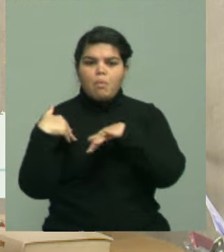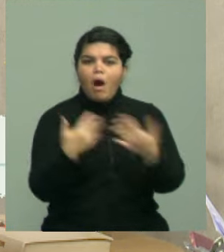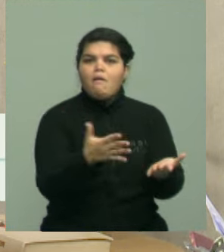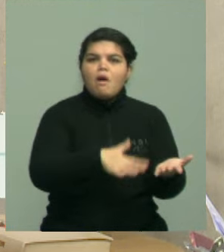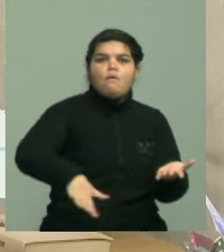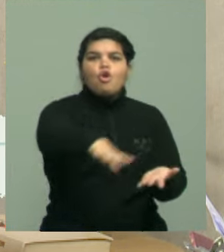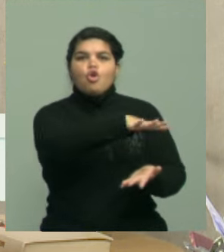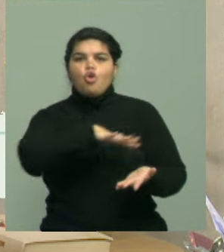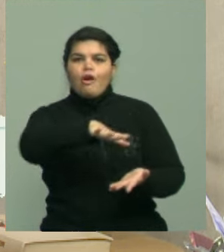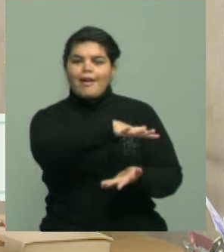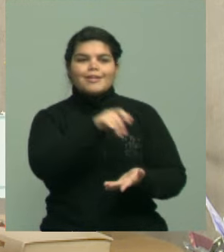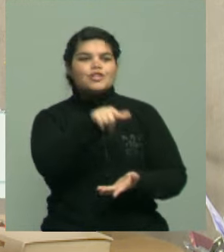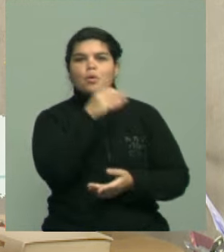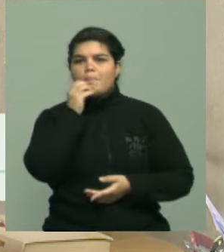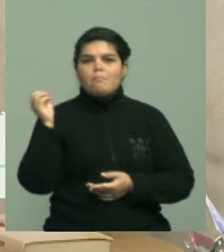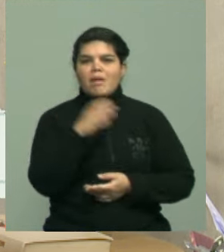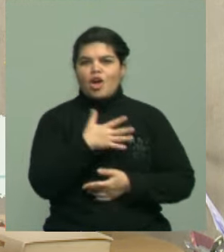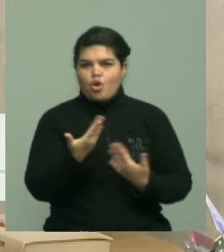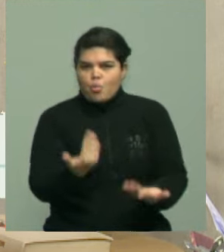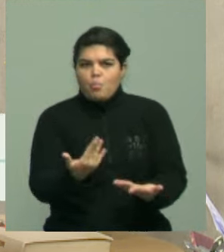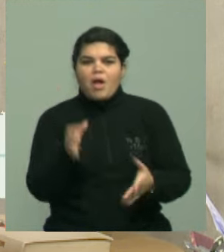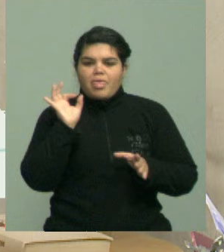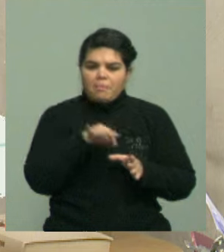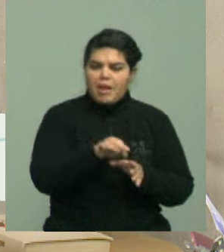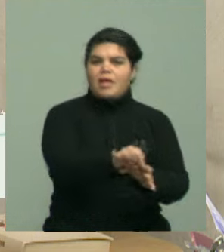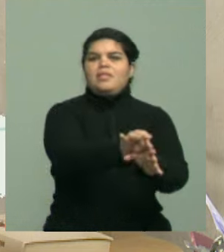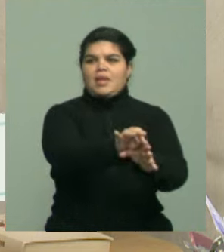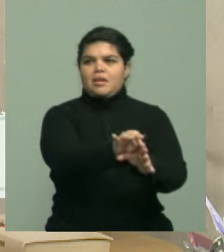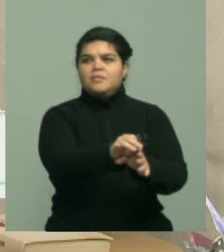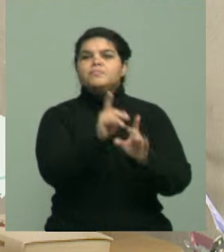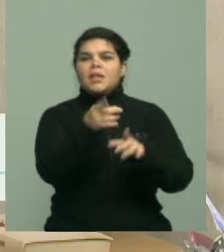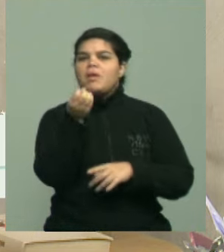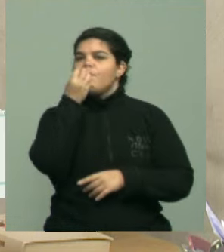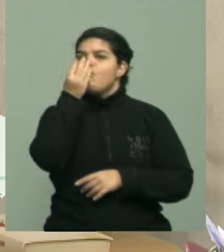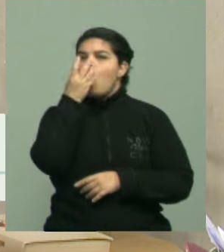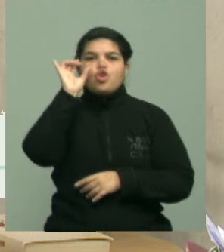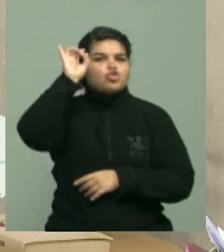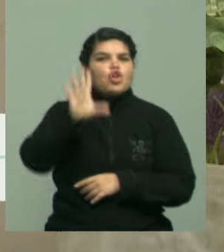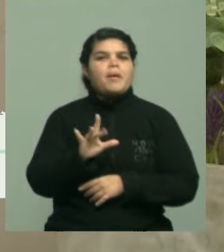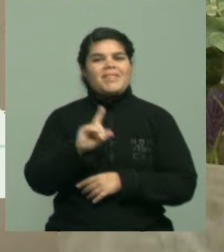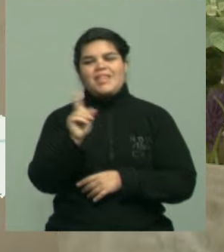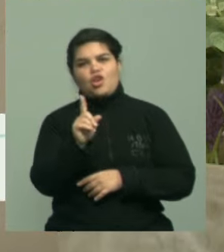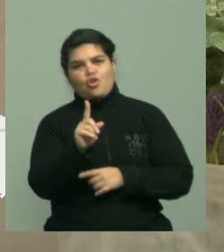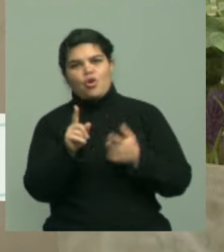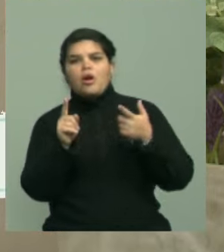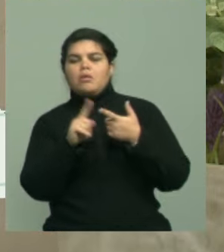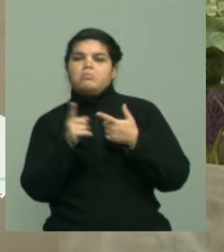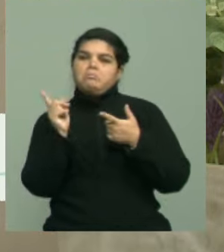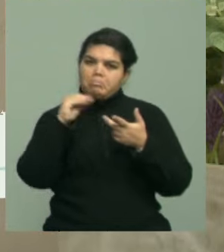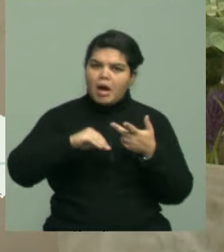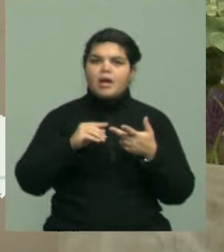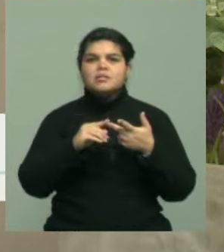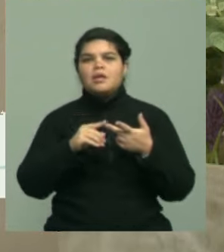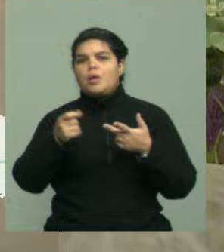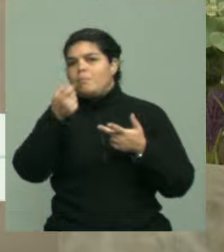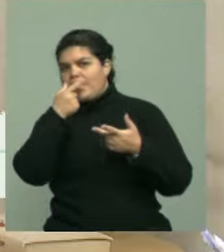tiene como paradigma en la cabeza del cannabis, la flor y nada más. Y el uso medicinal. El uso medicinal. Uh-huh. El recreativo